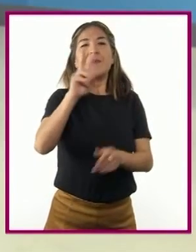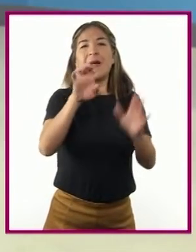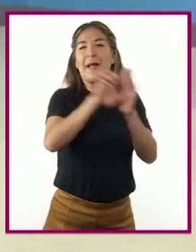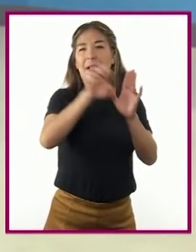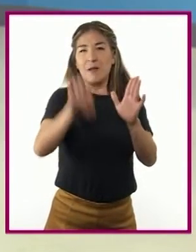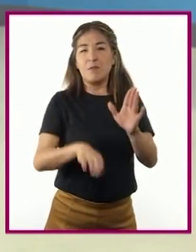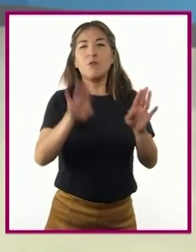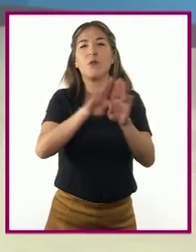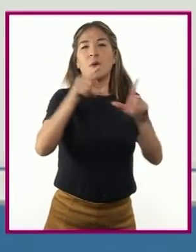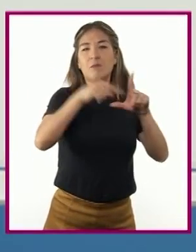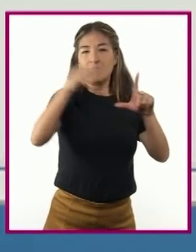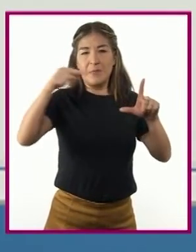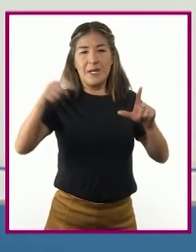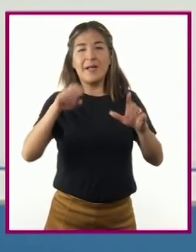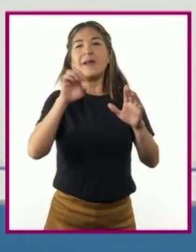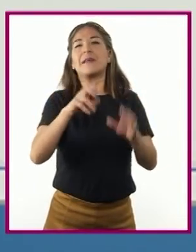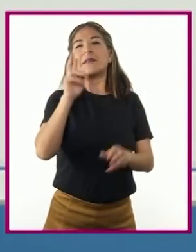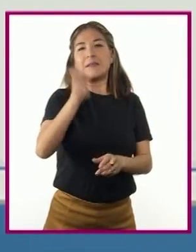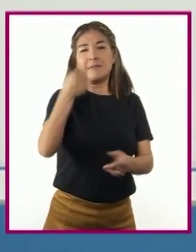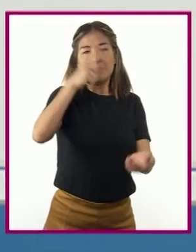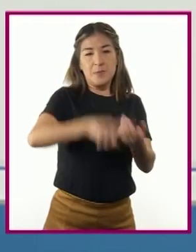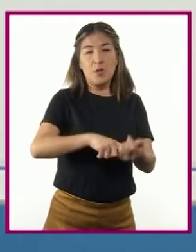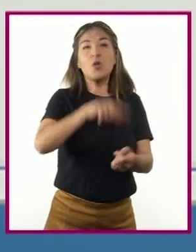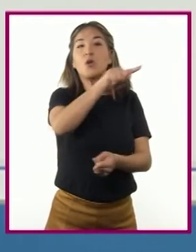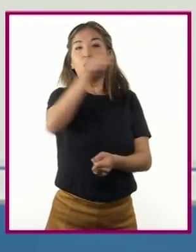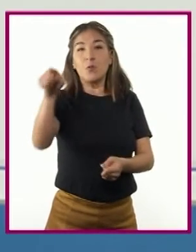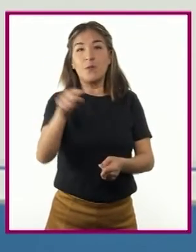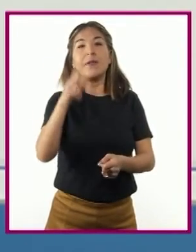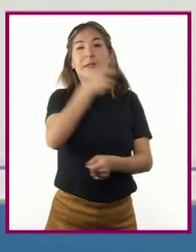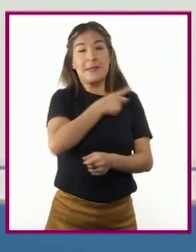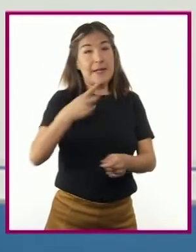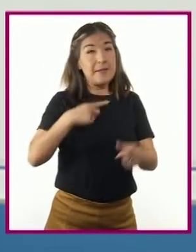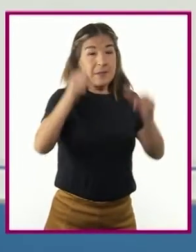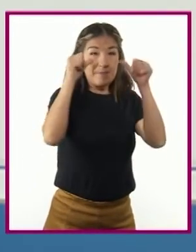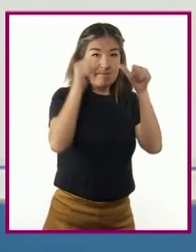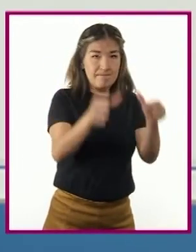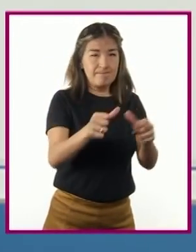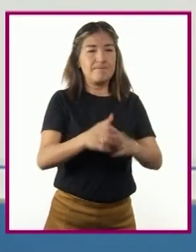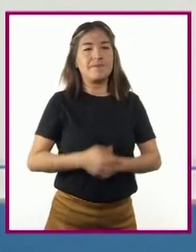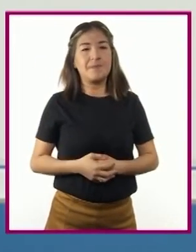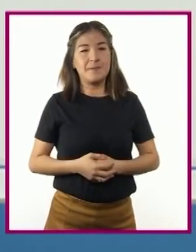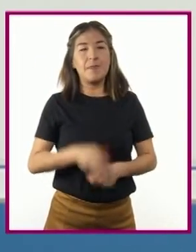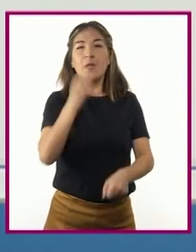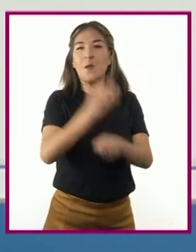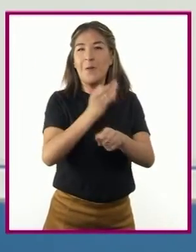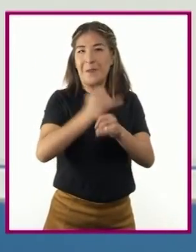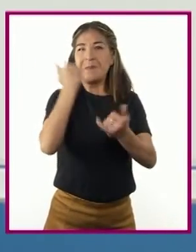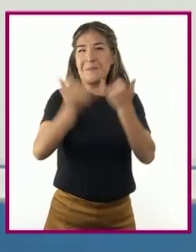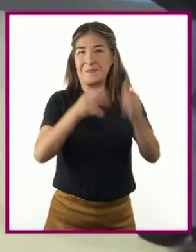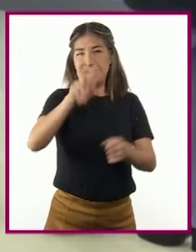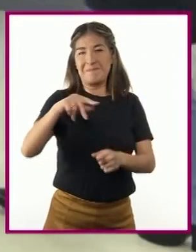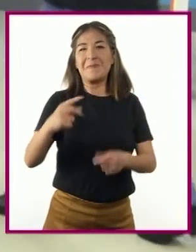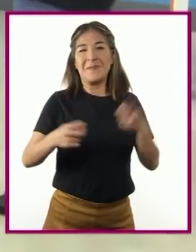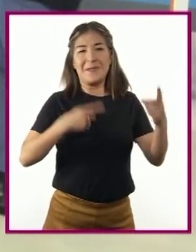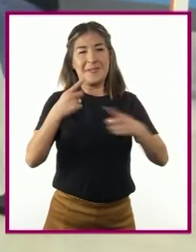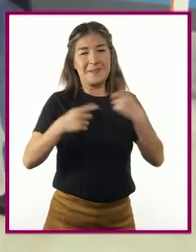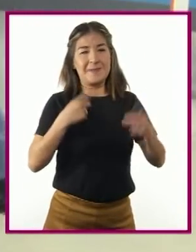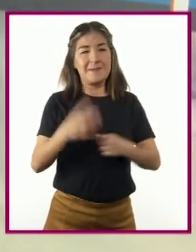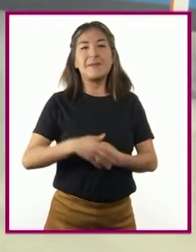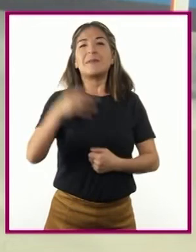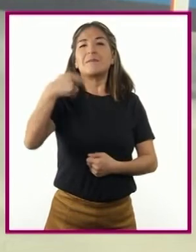ejemplos de gráficas poblacionales. Deberán estar muy atentas y atentos. Será un juego muy divertido. Se